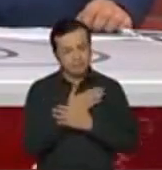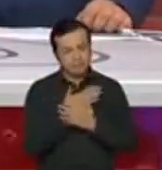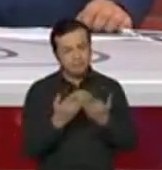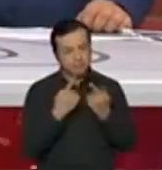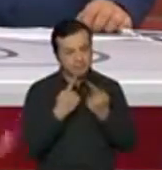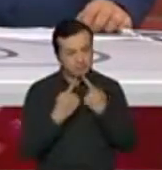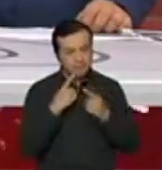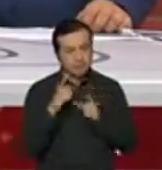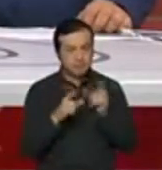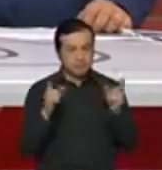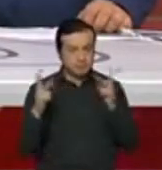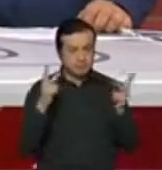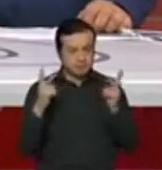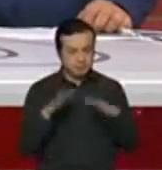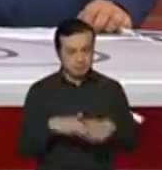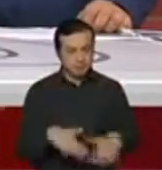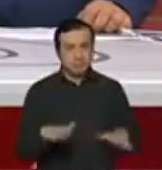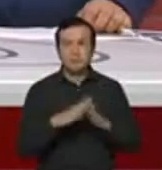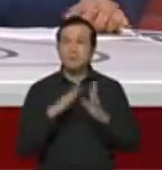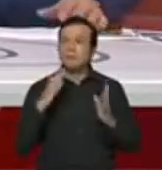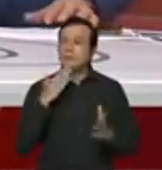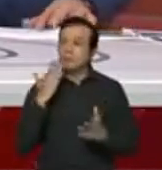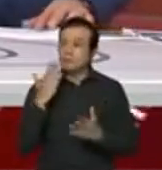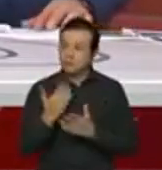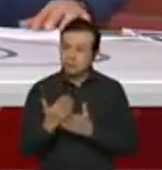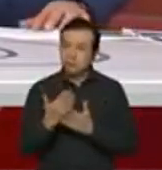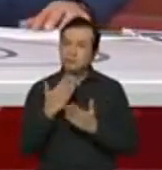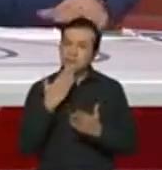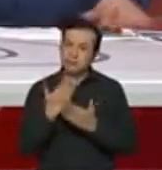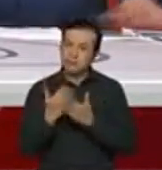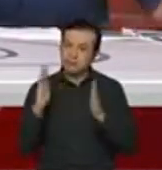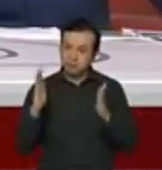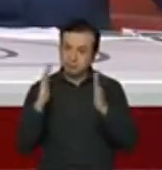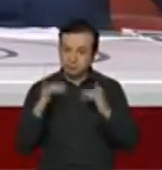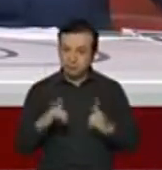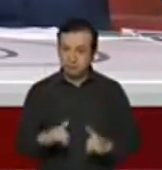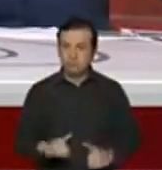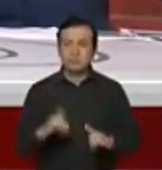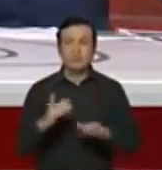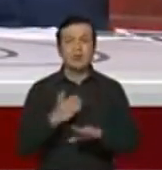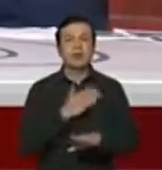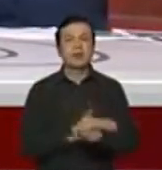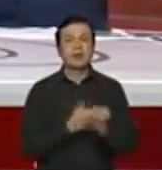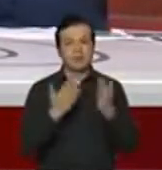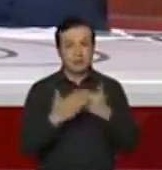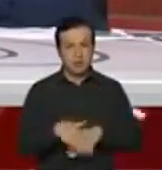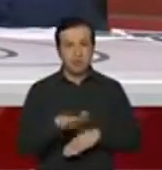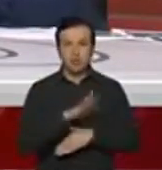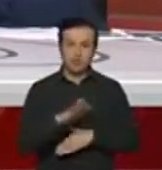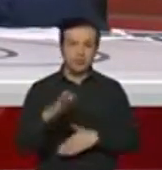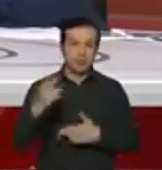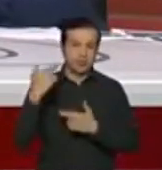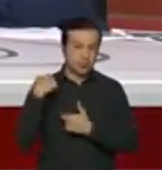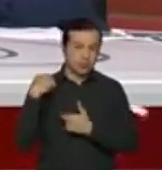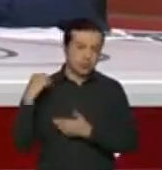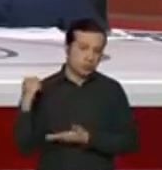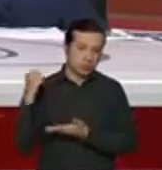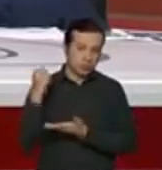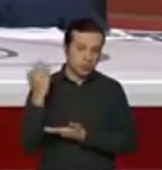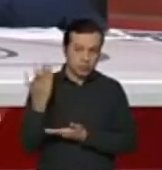usted y con los televidentes. Muchas gracias, muy gentil. Gracias por acompañarnos. Bueno, hace pocos días usted ha asumido esta gran